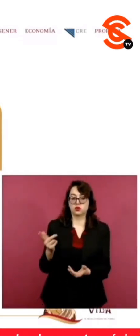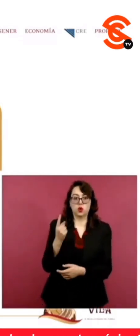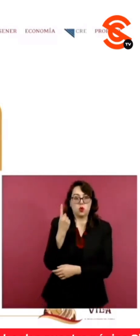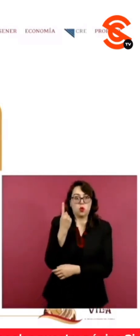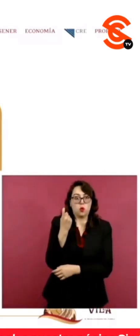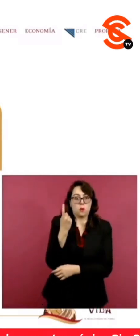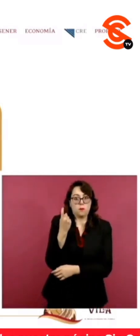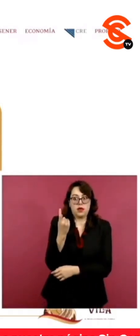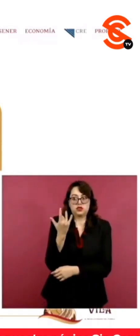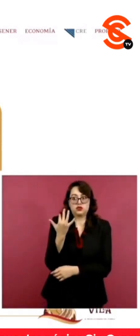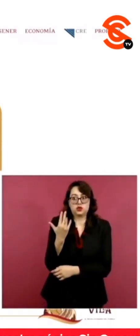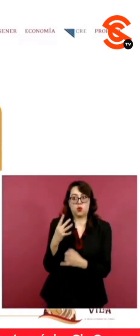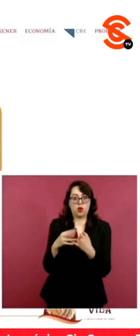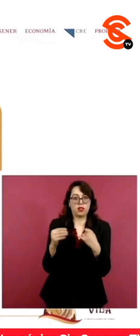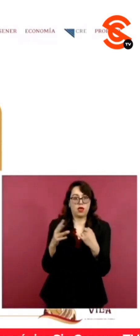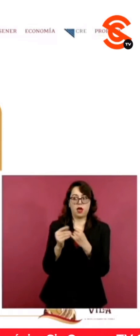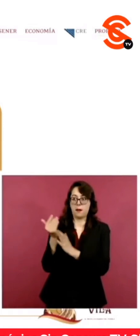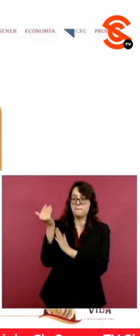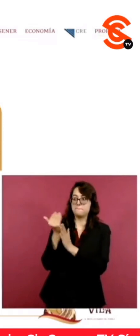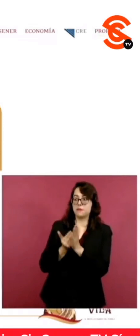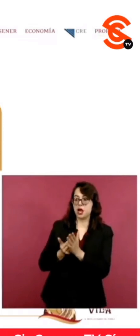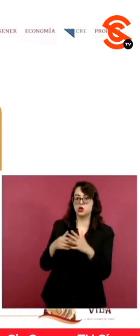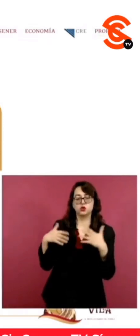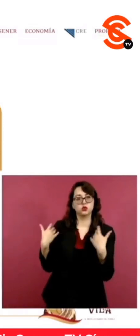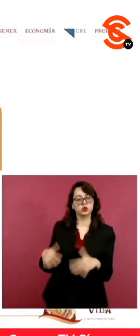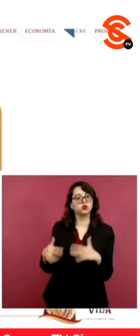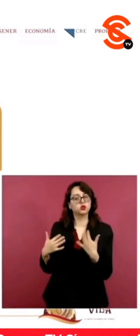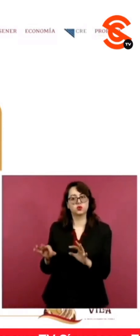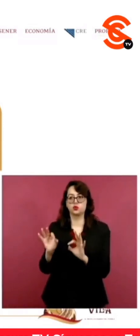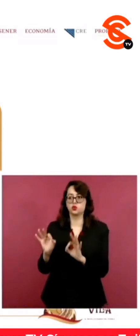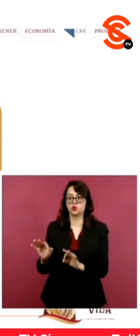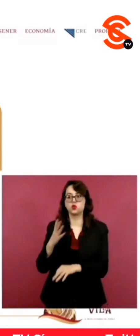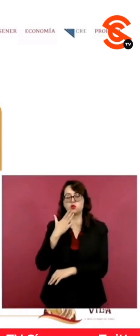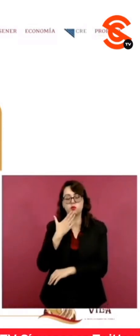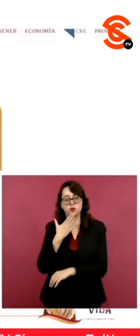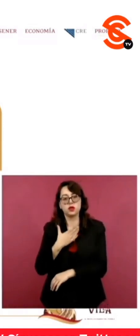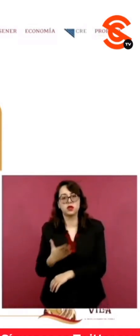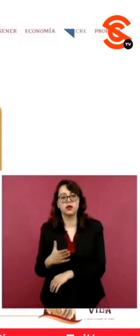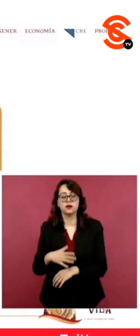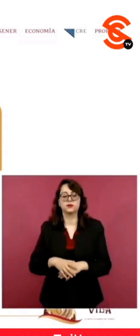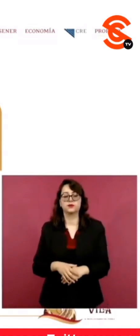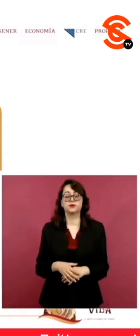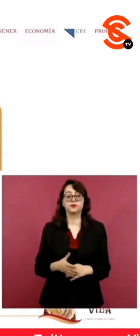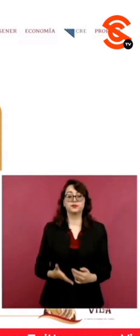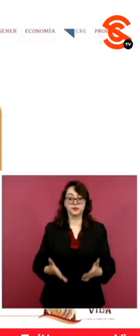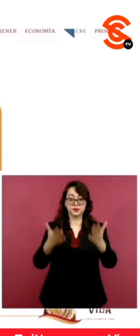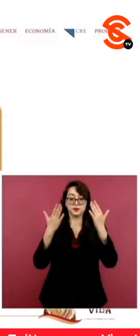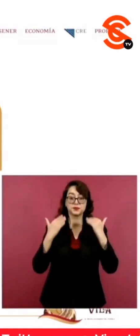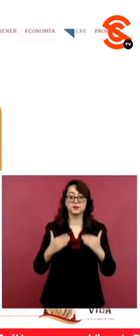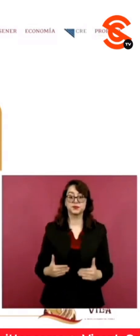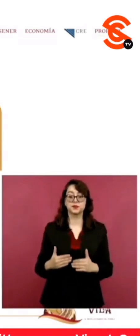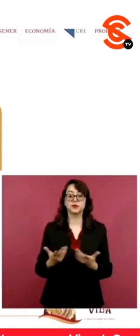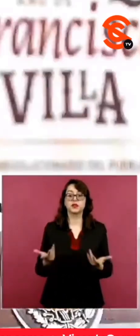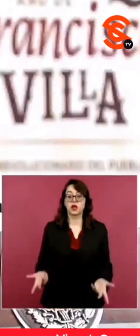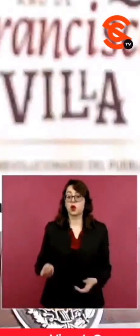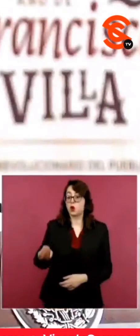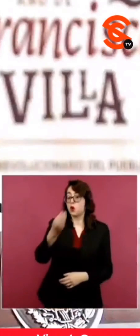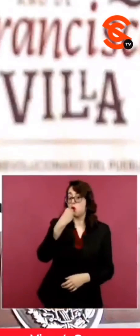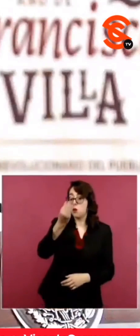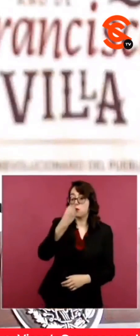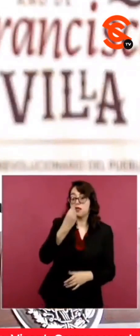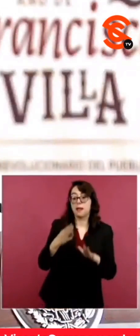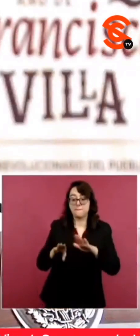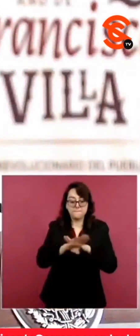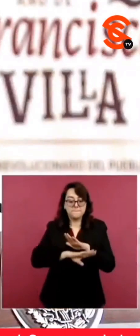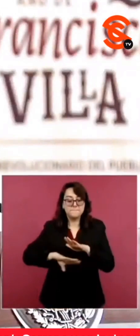de un peso por abajo del precio máximo, aliados de los consumidores. Y ahora, ¿quién es quién? En los 24